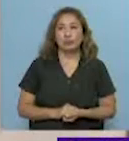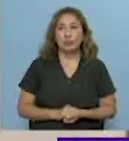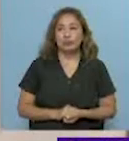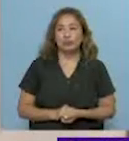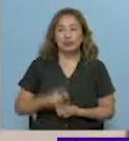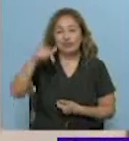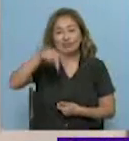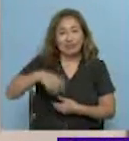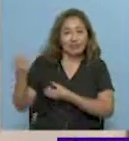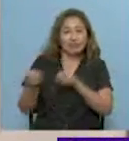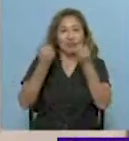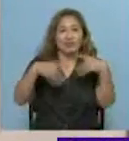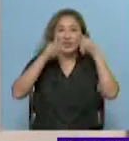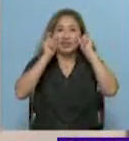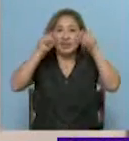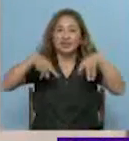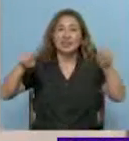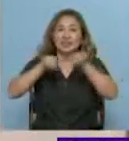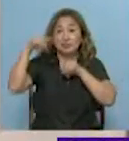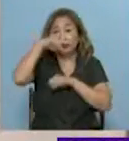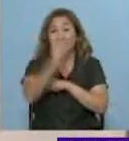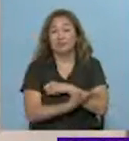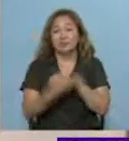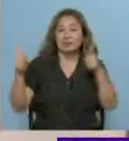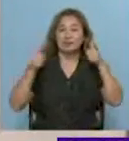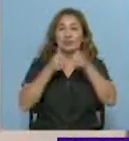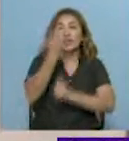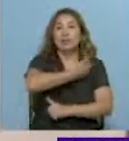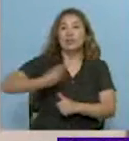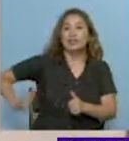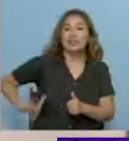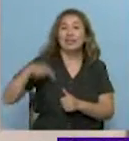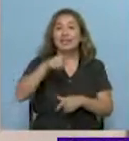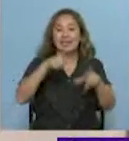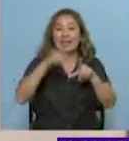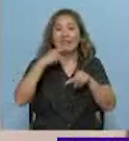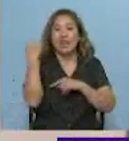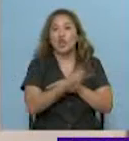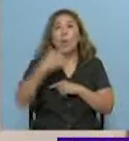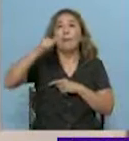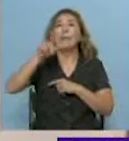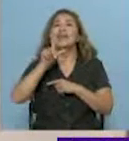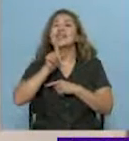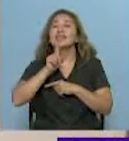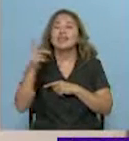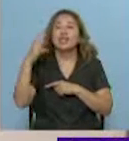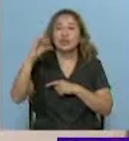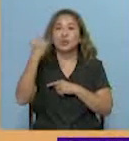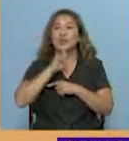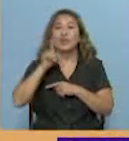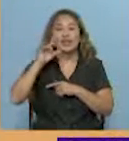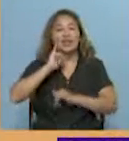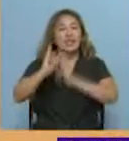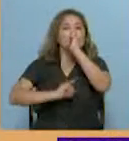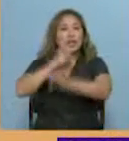y ya estamos con visitas en estudios nos acompaña el presidente de la cámara del tabaco y el doctor pedro pascuttini para hablar de